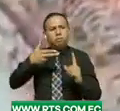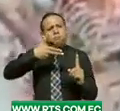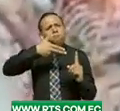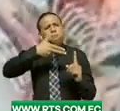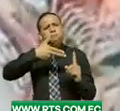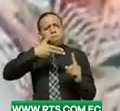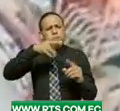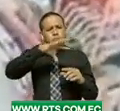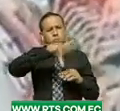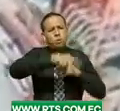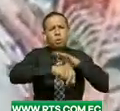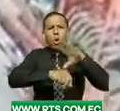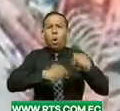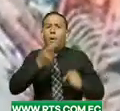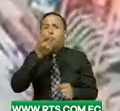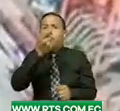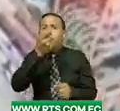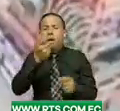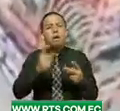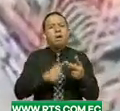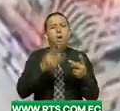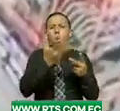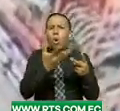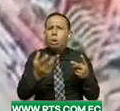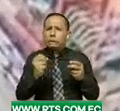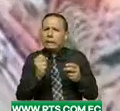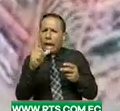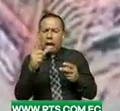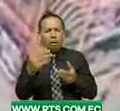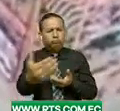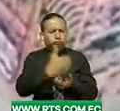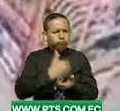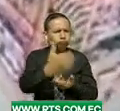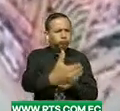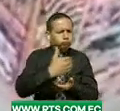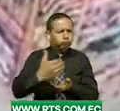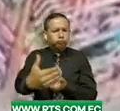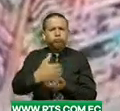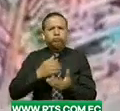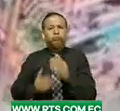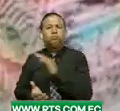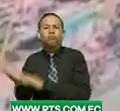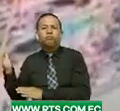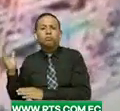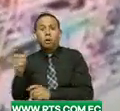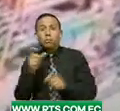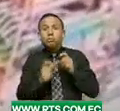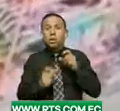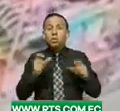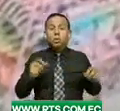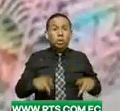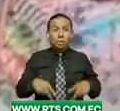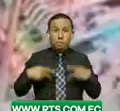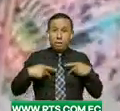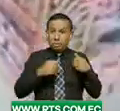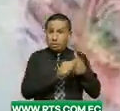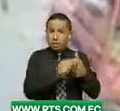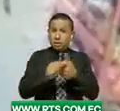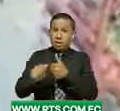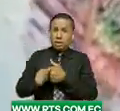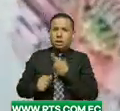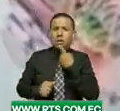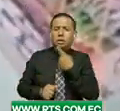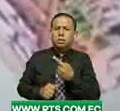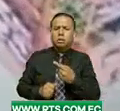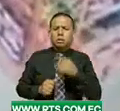efectivo de las cajas, además de objetos de valor. Los vecinos de la zona les preocupa este tipo de hechos en este sitio. El domingo en la